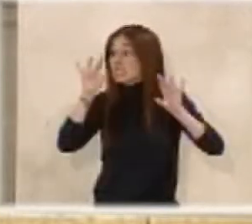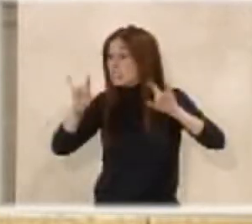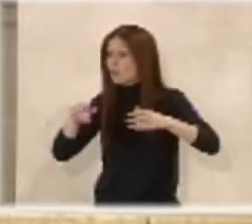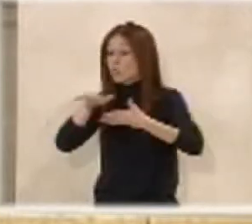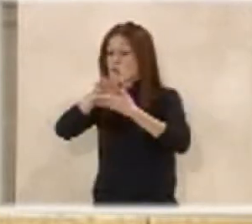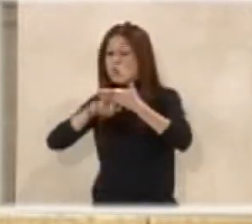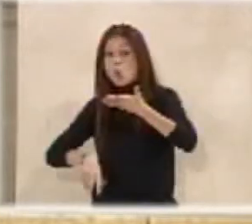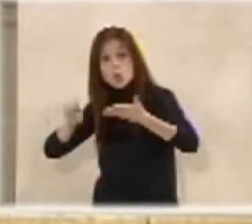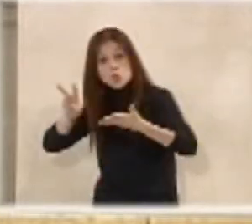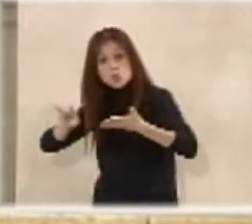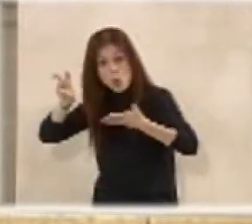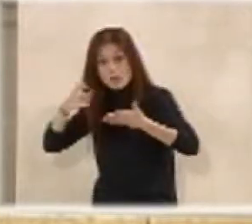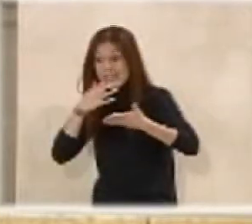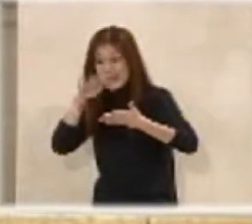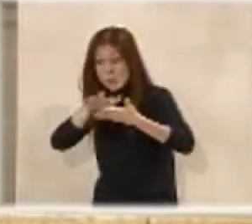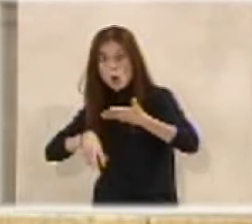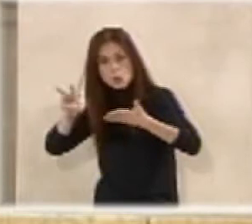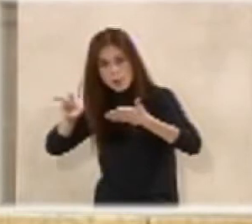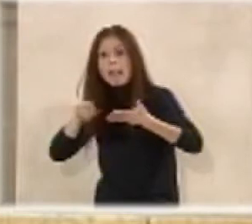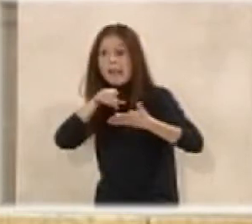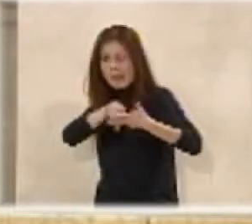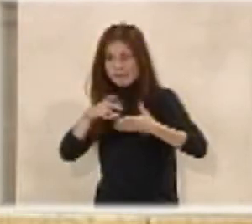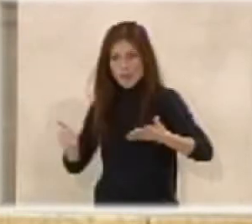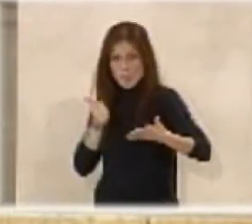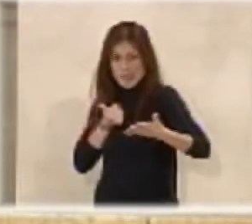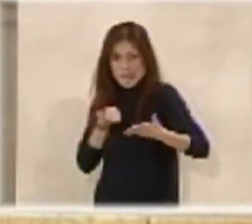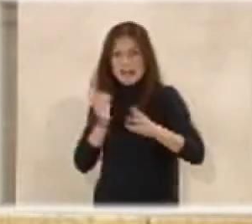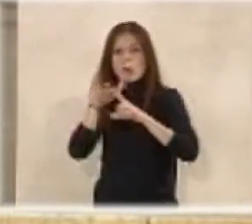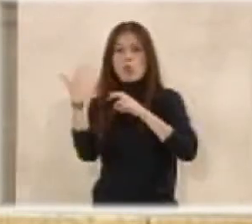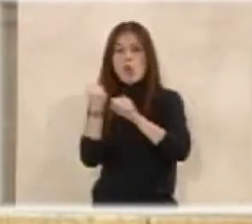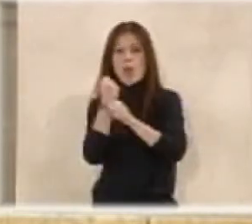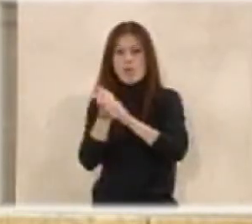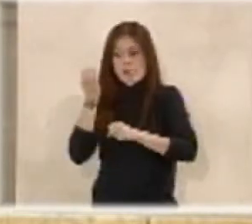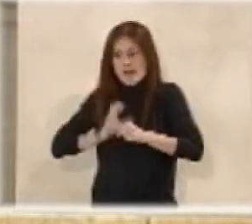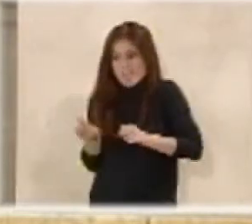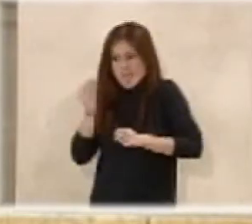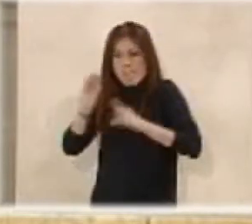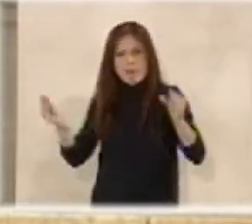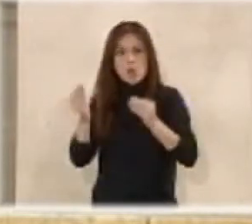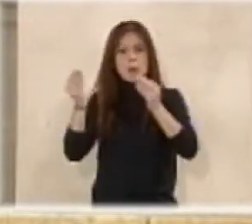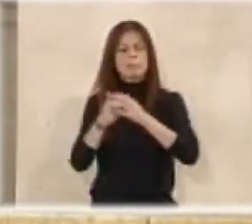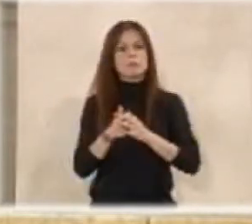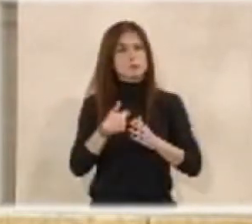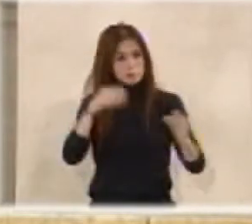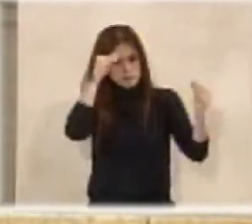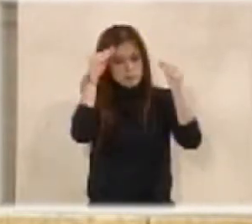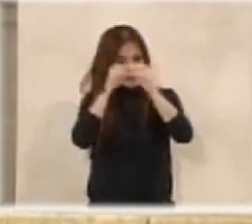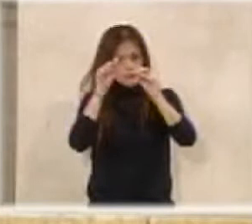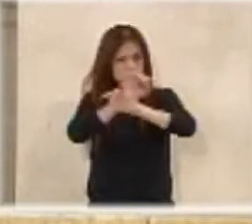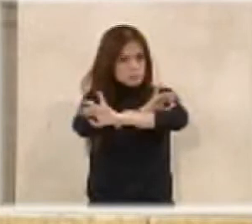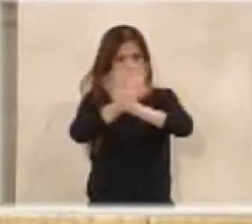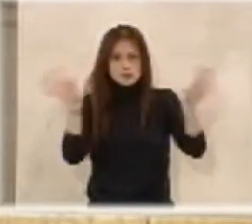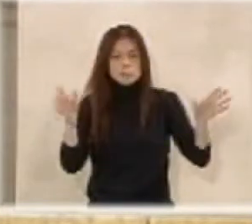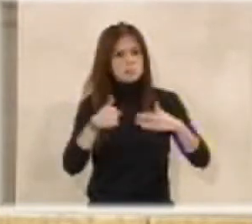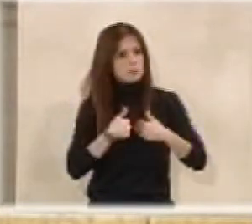pliego, es un momento oportuno para mejorar las condiciones salariales de las trabajadoras. Y yo estoy totalmente de acuerdo en que eso sea